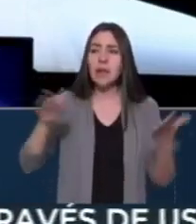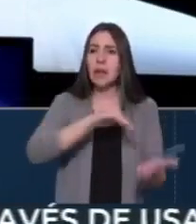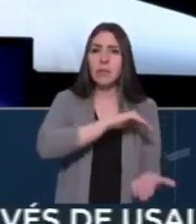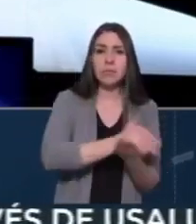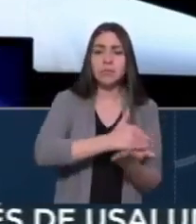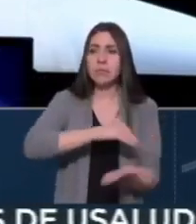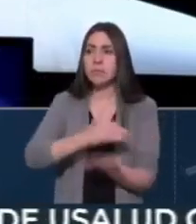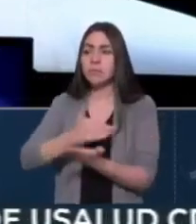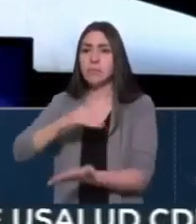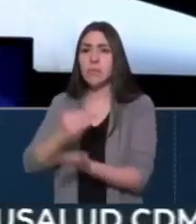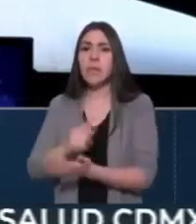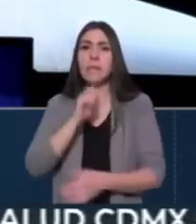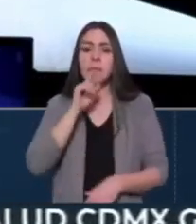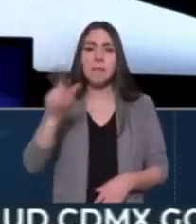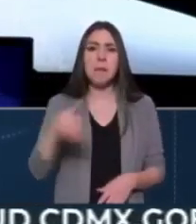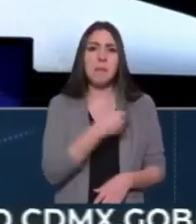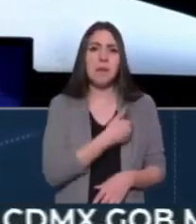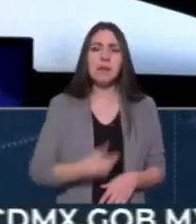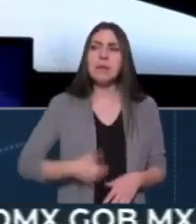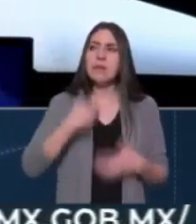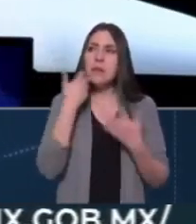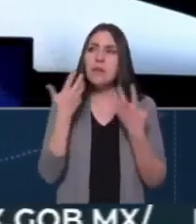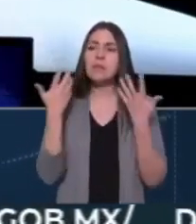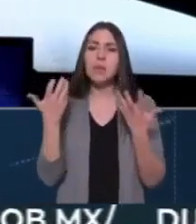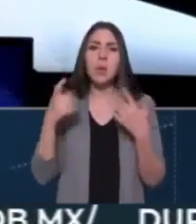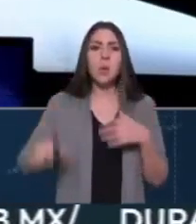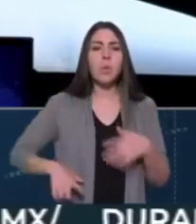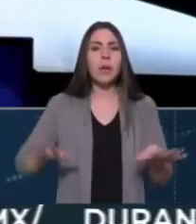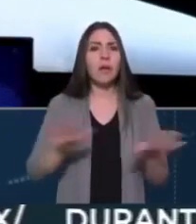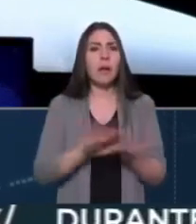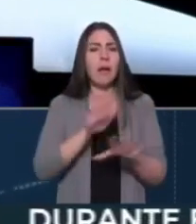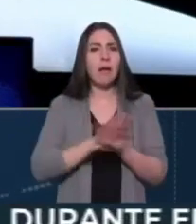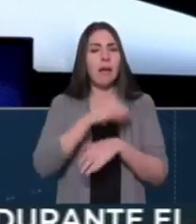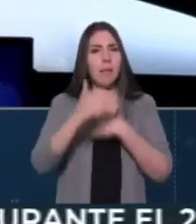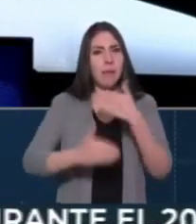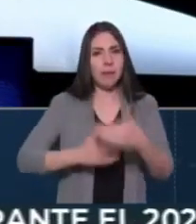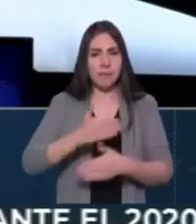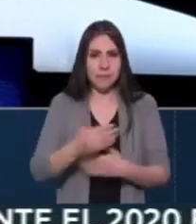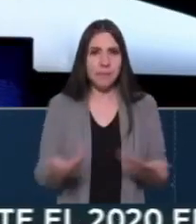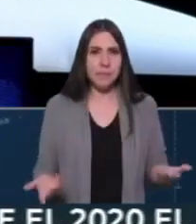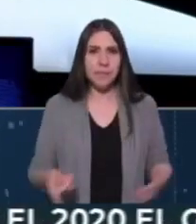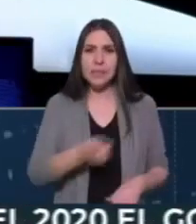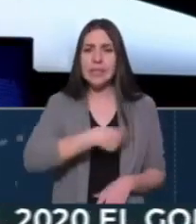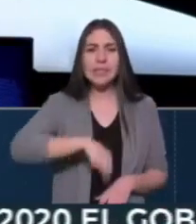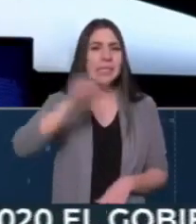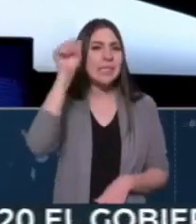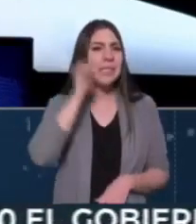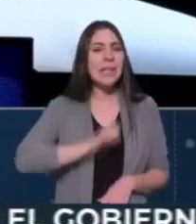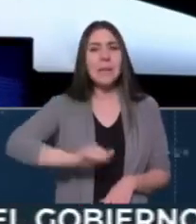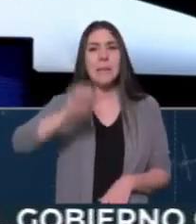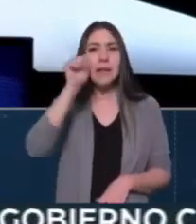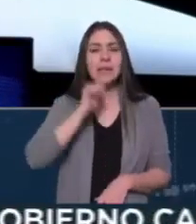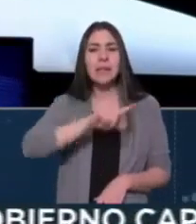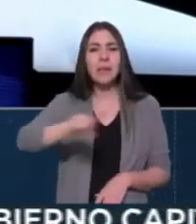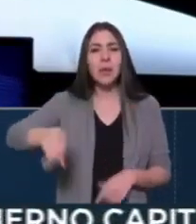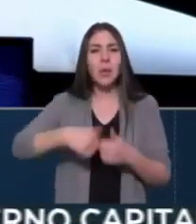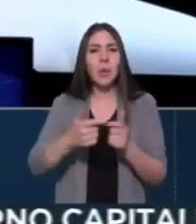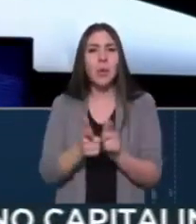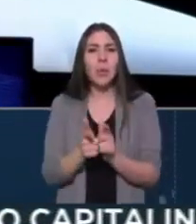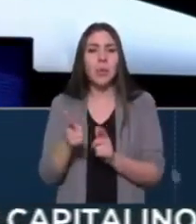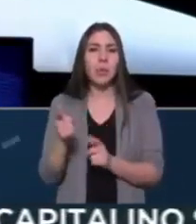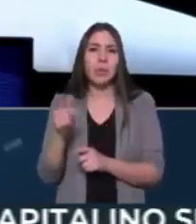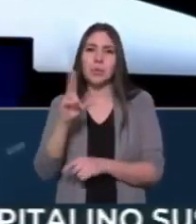el propio presidente. Entonces es el mismo lenguaje de siempre para descalificar y desviar la atención a